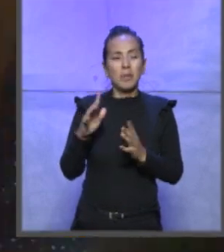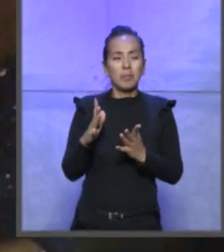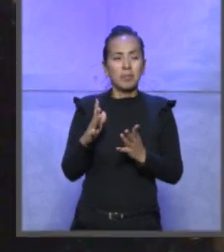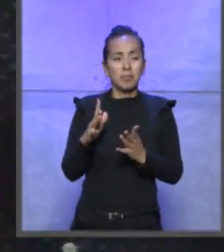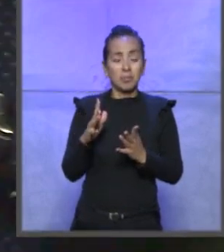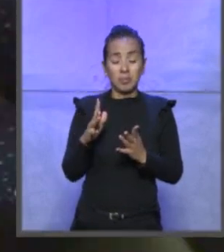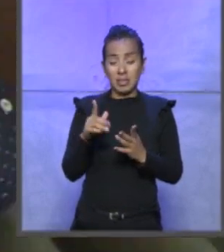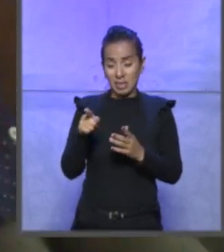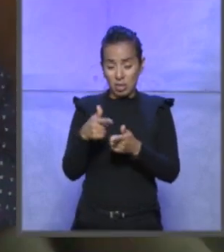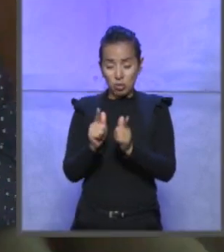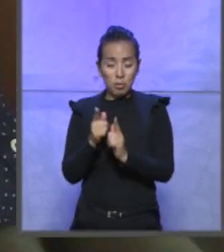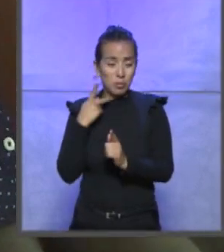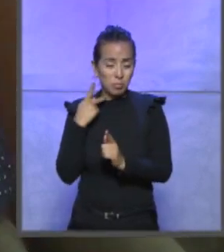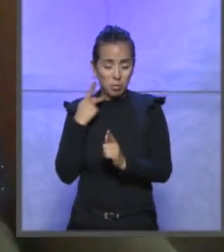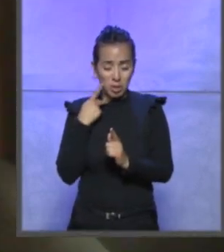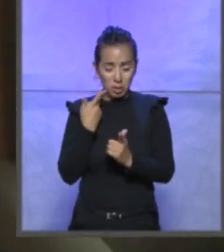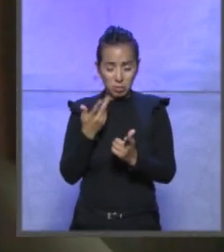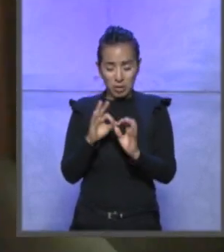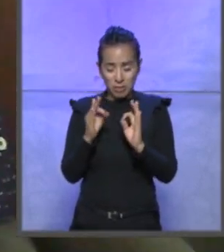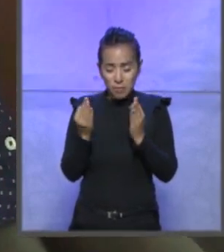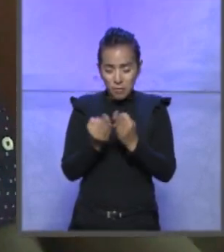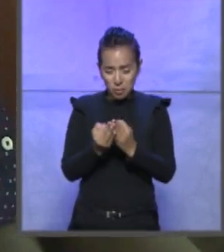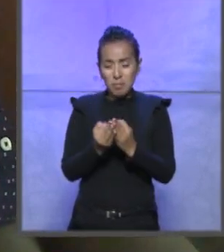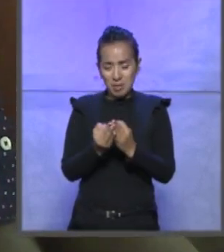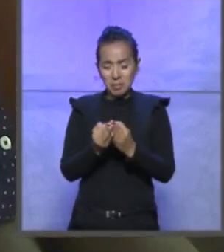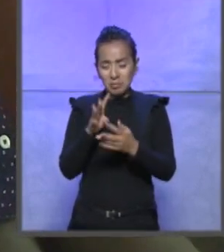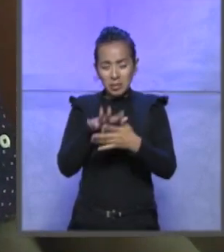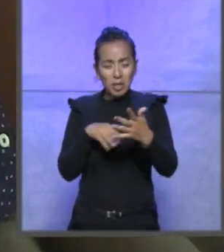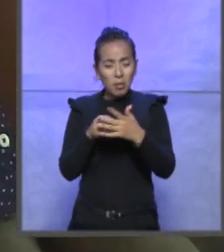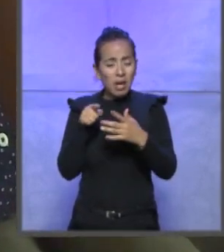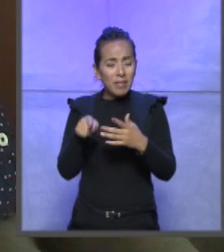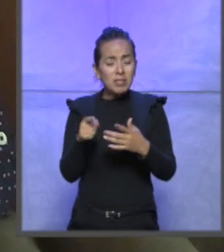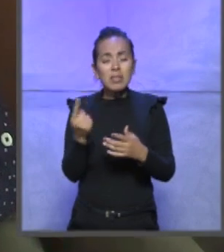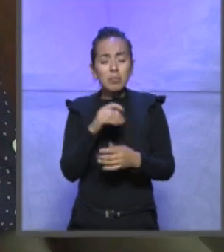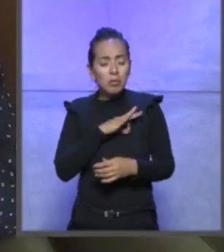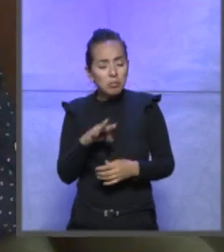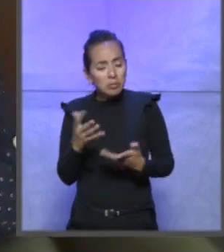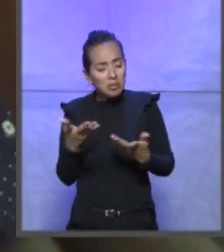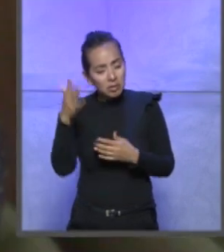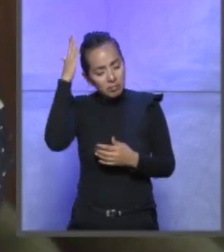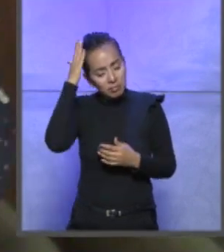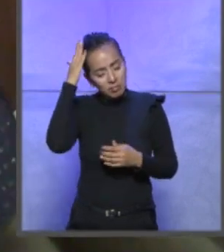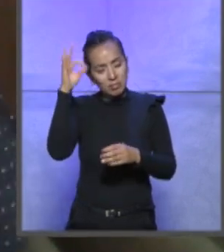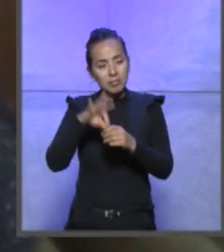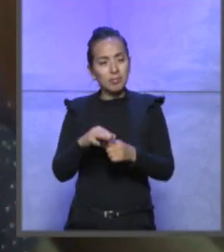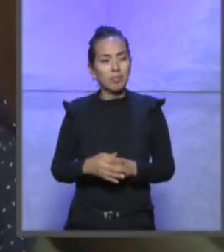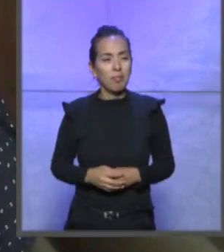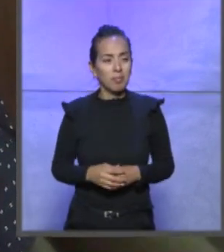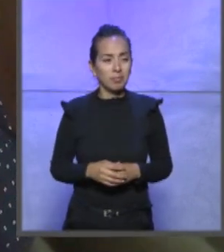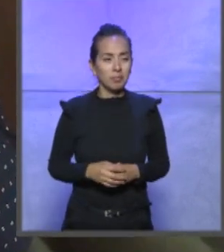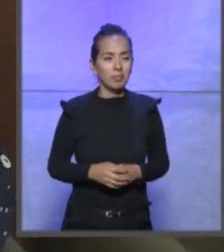partidos políticos responde a las necesidades reales de la juventud. ¿Y qué podemos hacer las autoridades electorales?